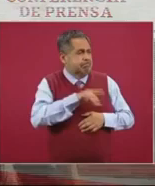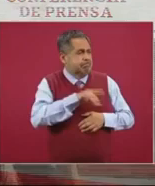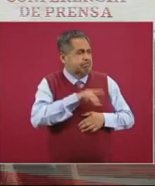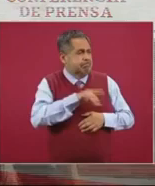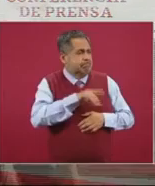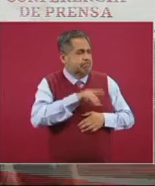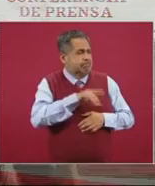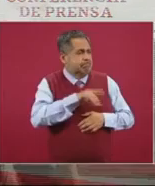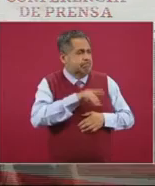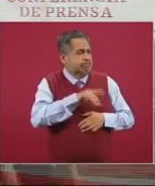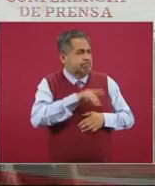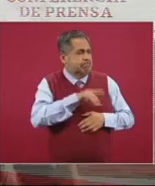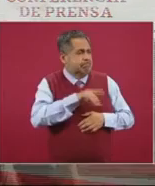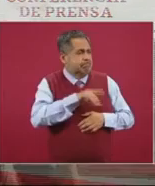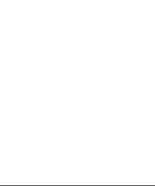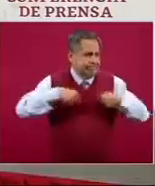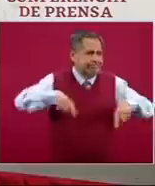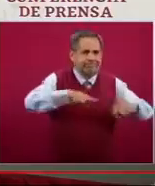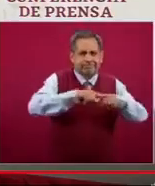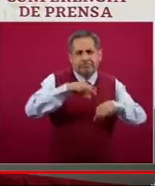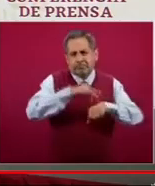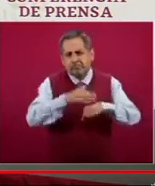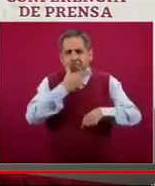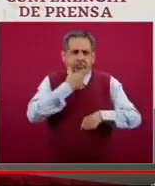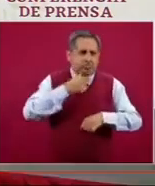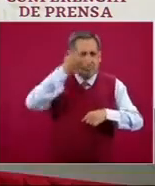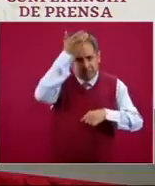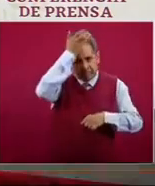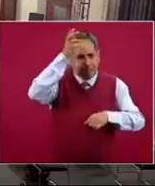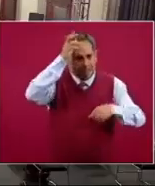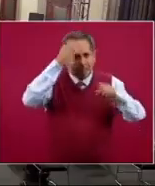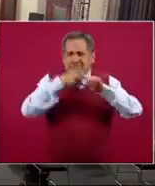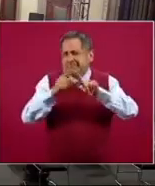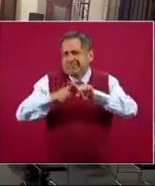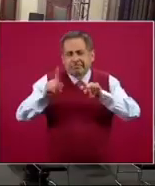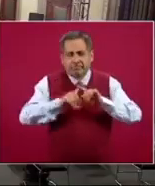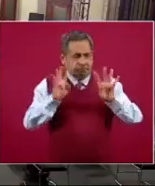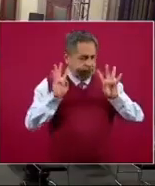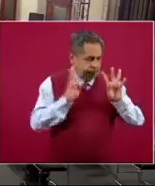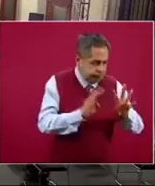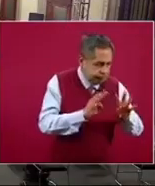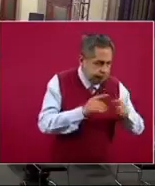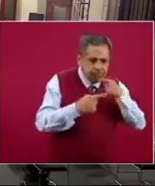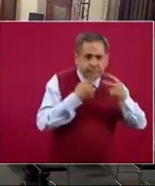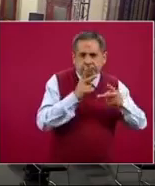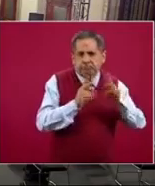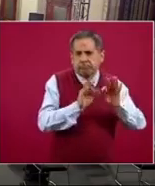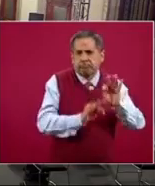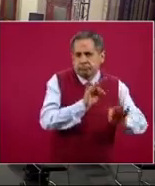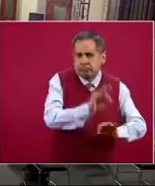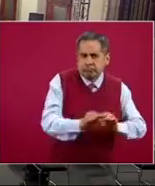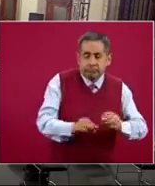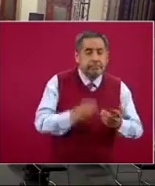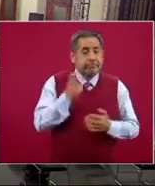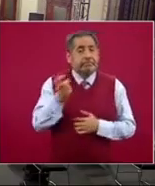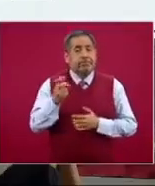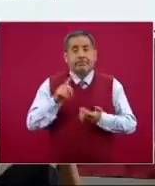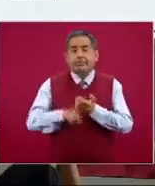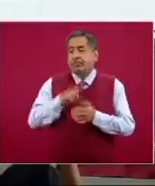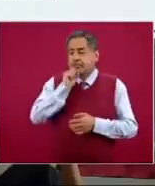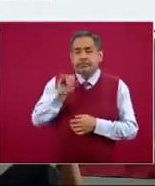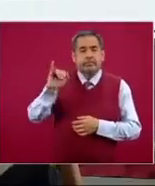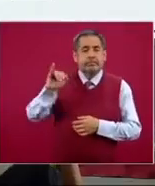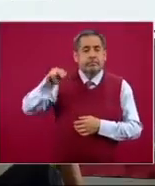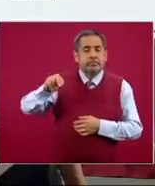las intervenciones de la estrategia, específicamente aquellas ejecutadas por el Instituto de Salud para el Bienestar,